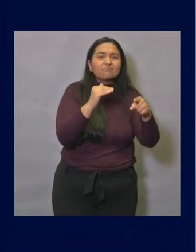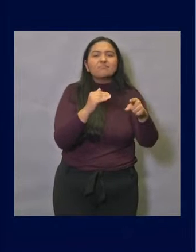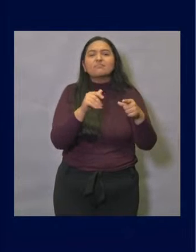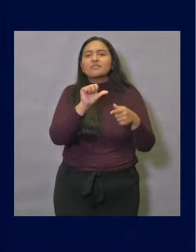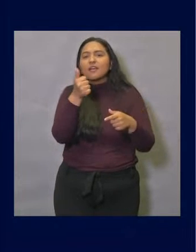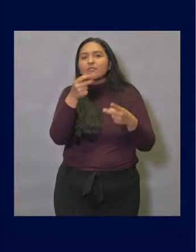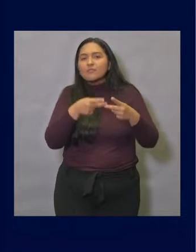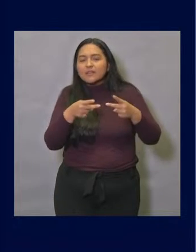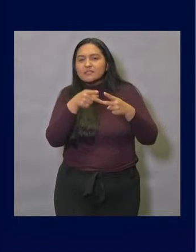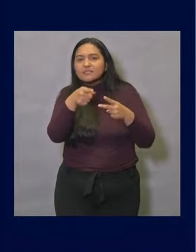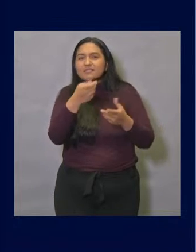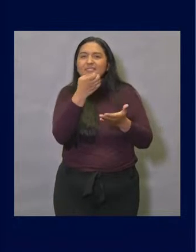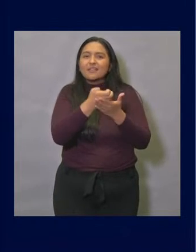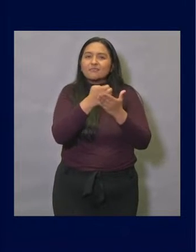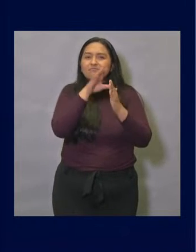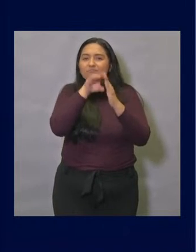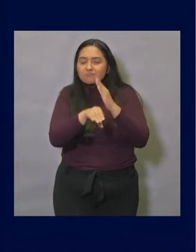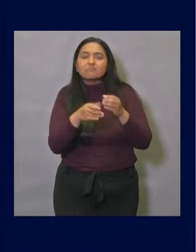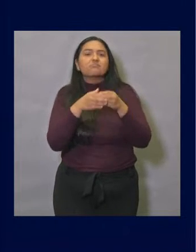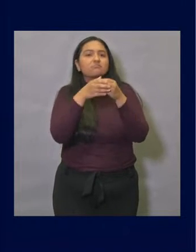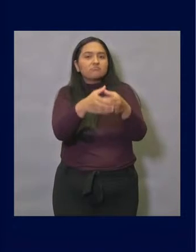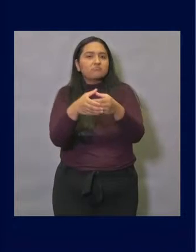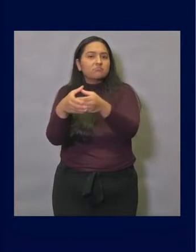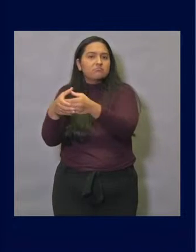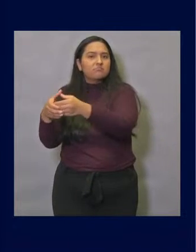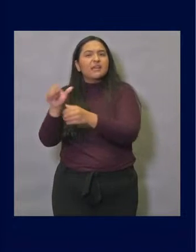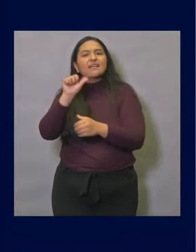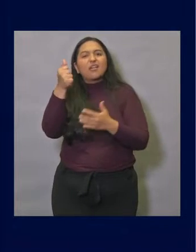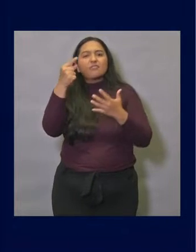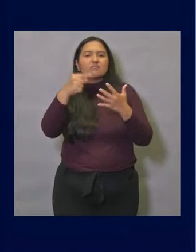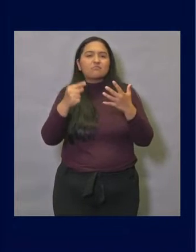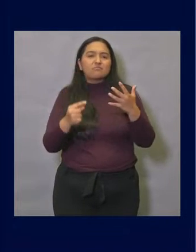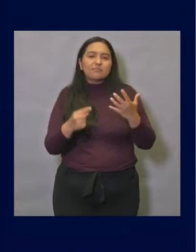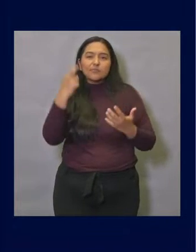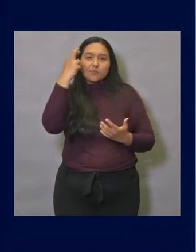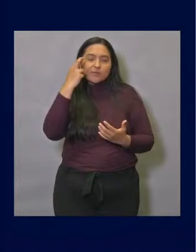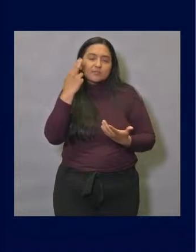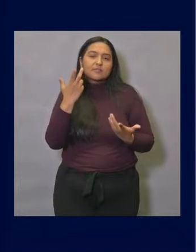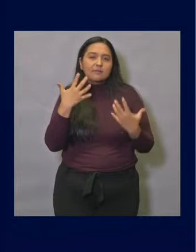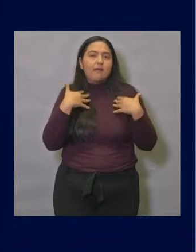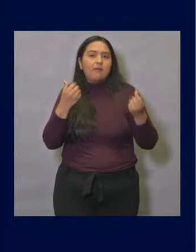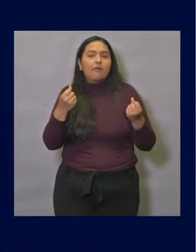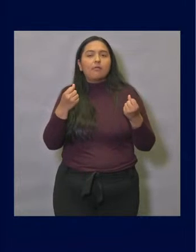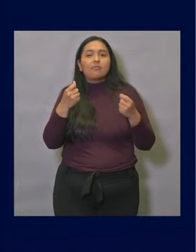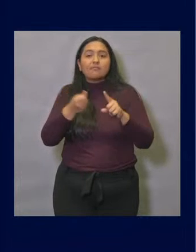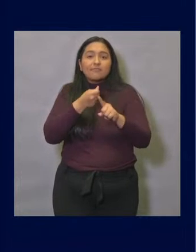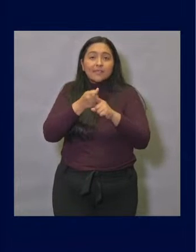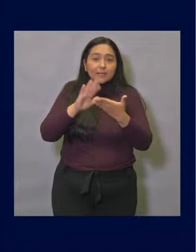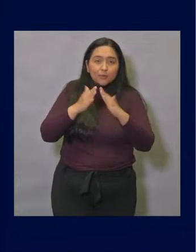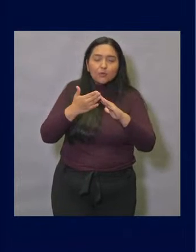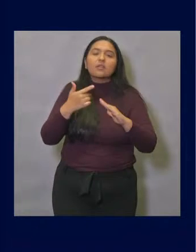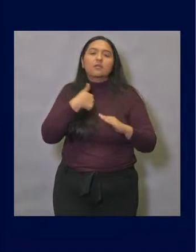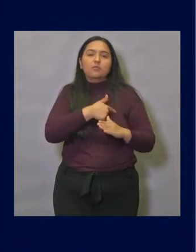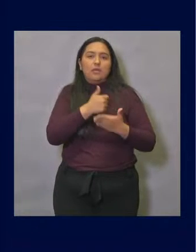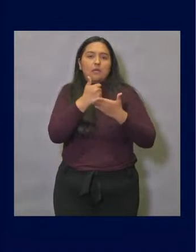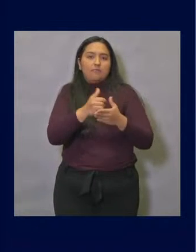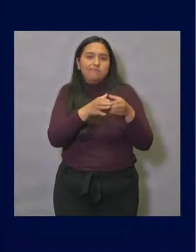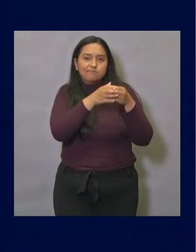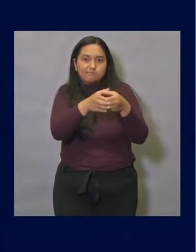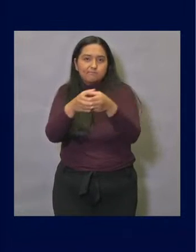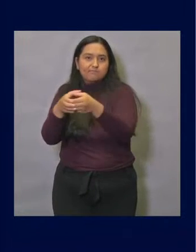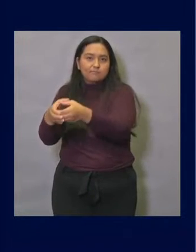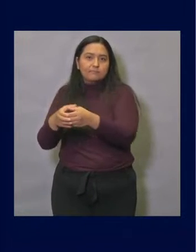otros factores contribuyen a niveles más bajos de salud comunitaria. Next slide, please.